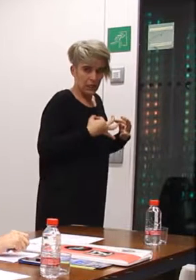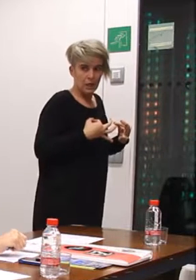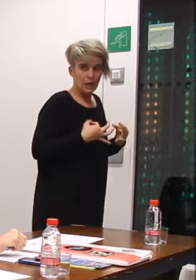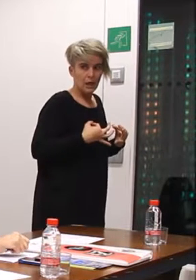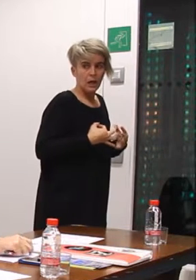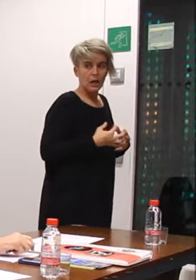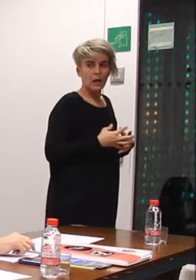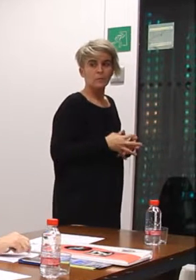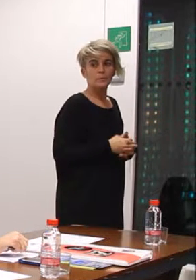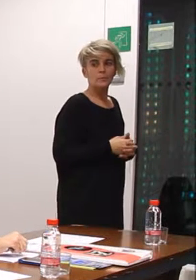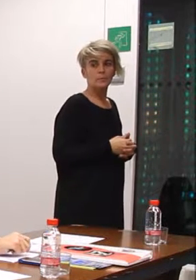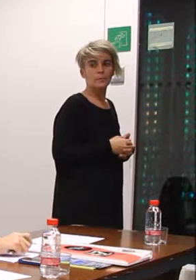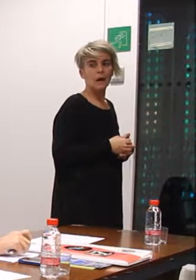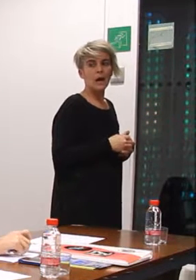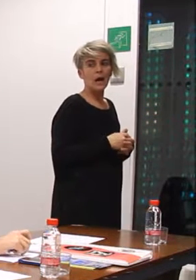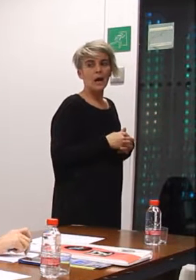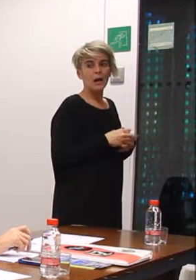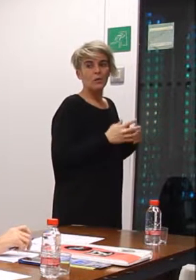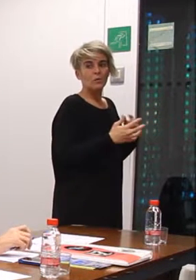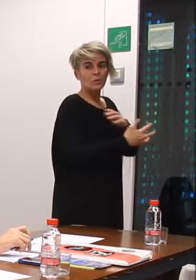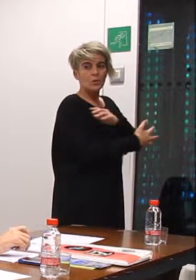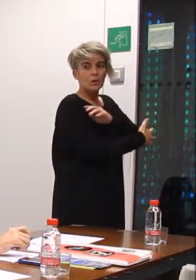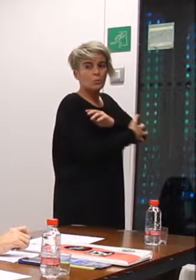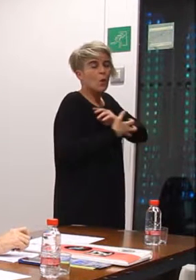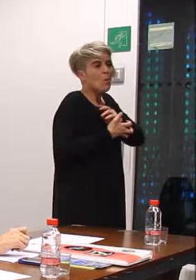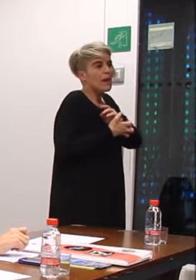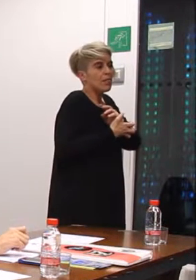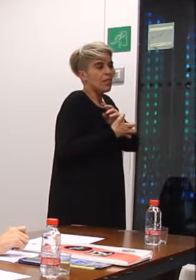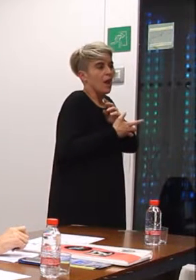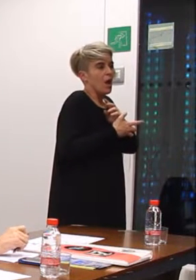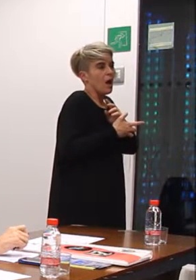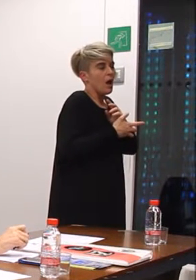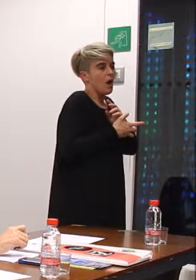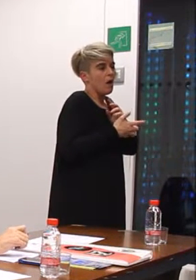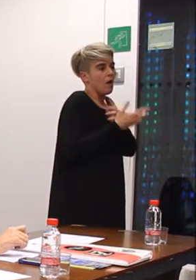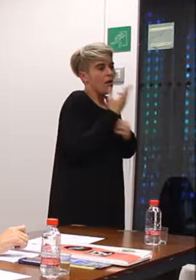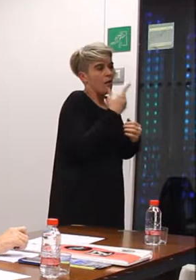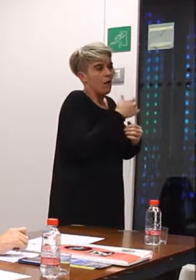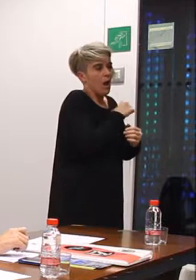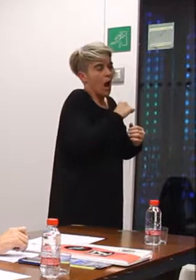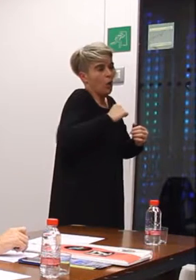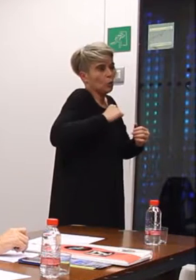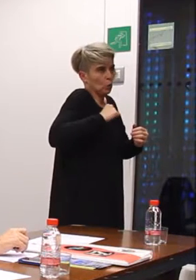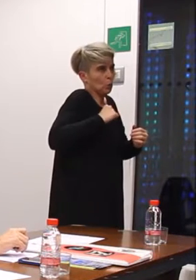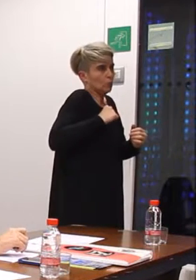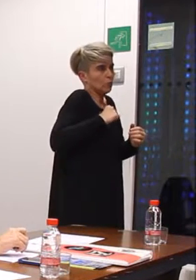mapa de pobreza a nivel autonómico es bastante triste, ¿no?